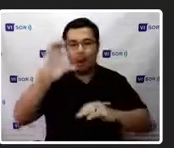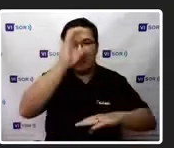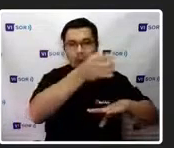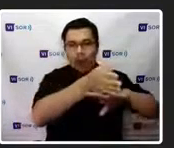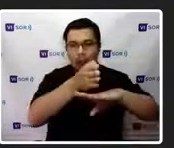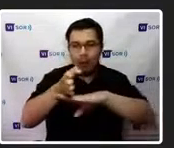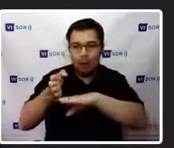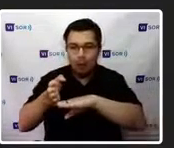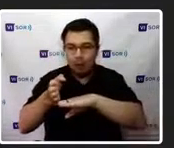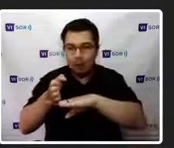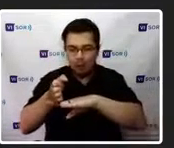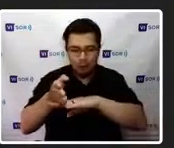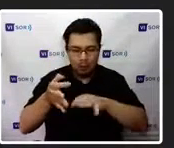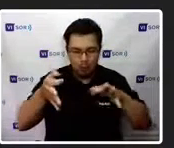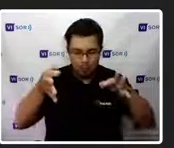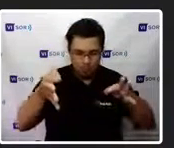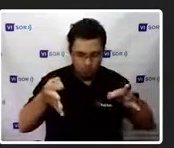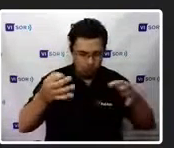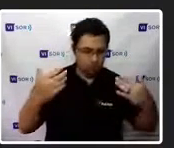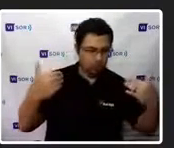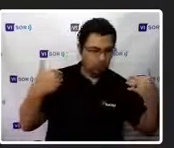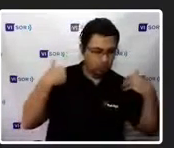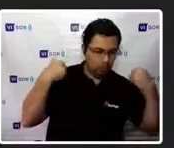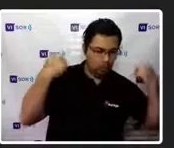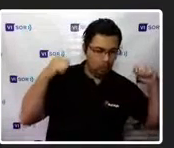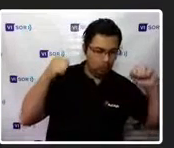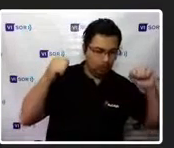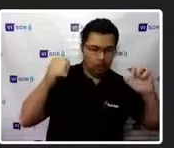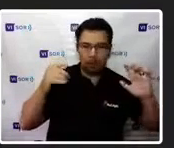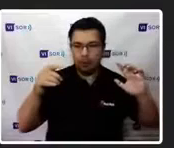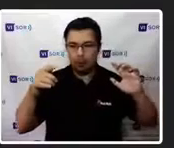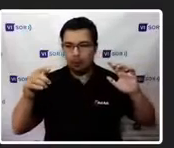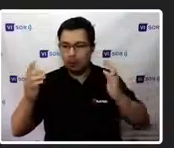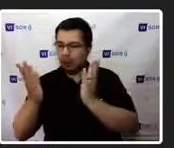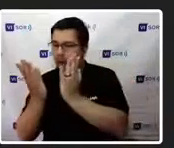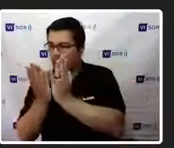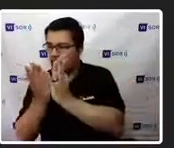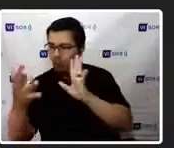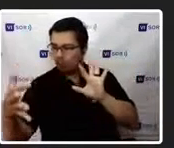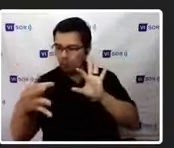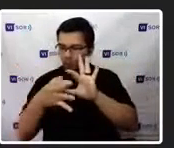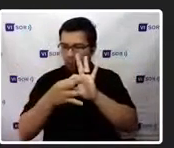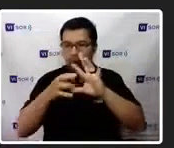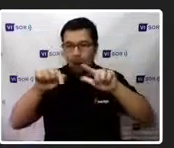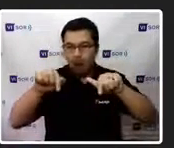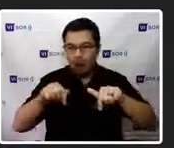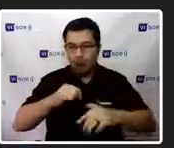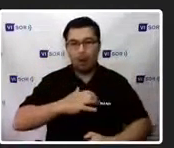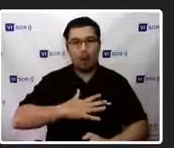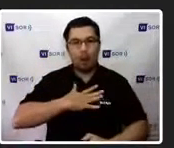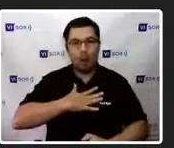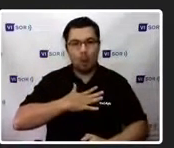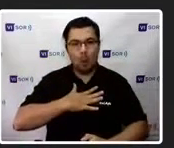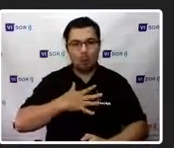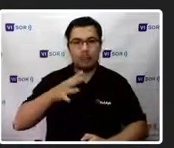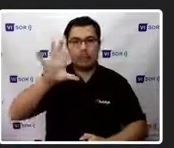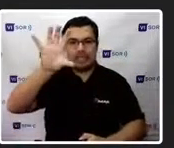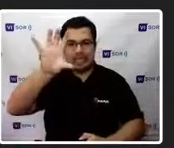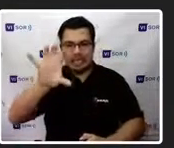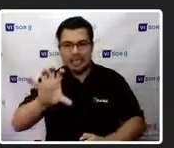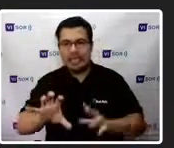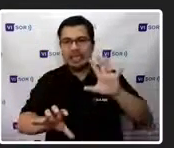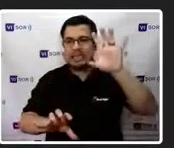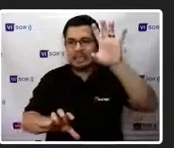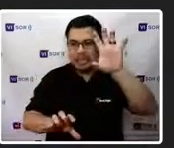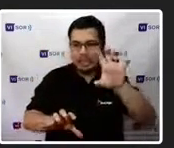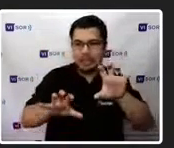Y directamente dije, bueno, si lo que ahora actualmente me gusta es escalar y tengo la oportunidad, digamos, de estudiar algo que me va a acercar